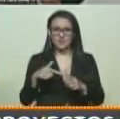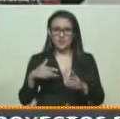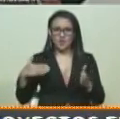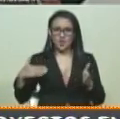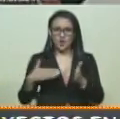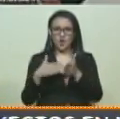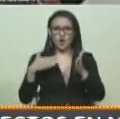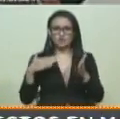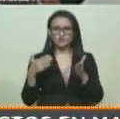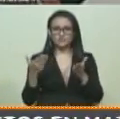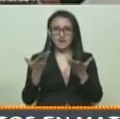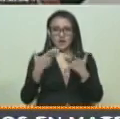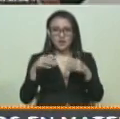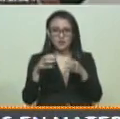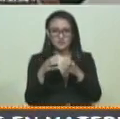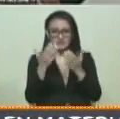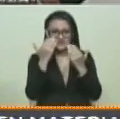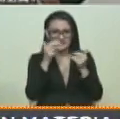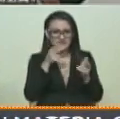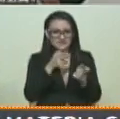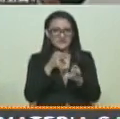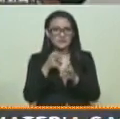las organizaciones terroristas